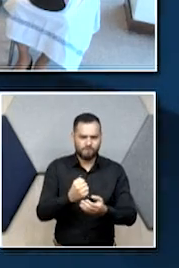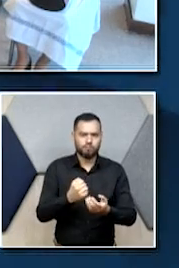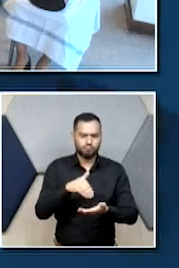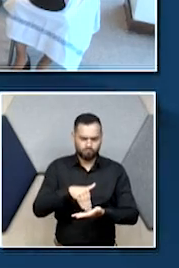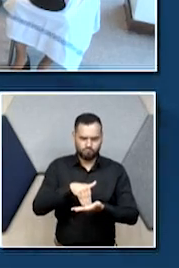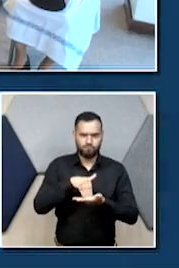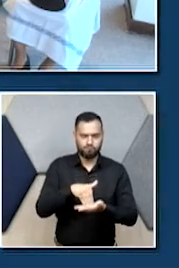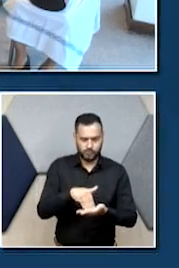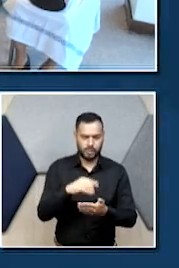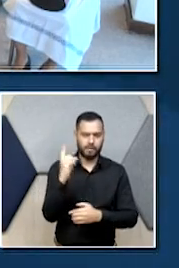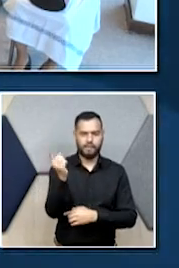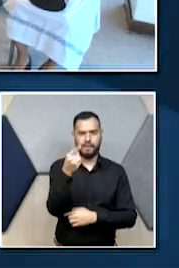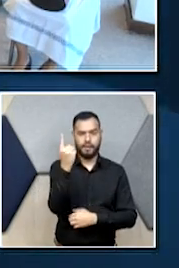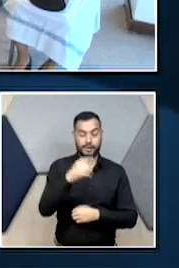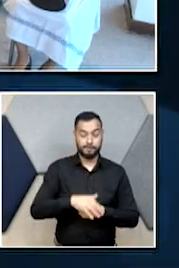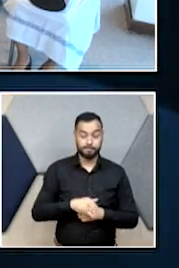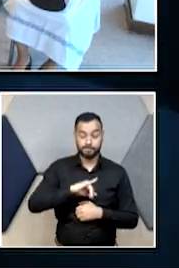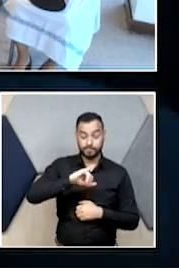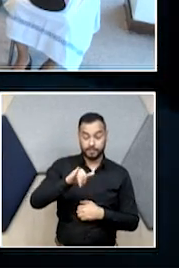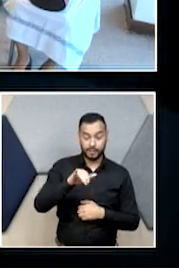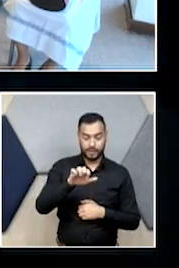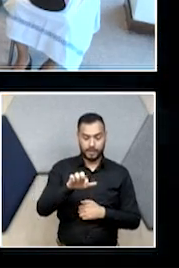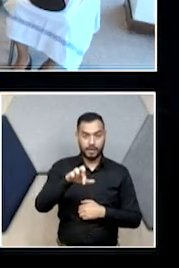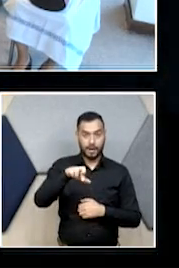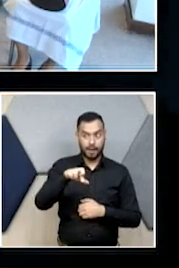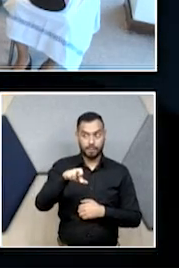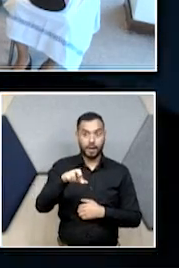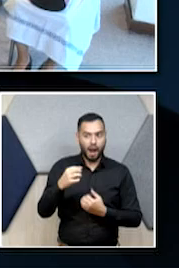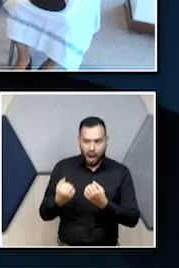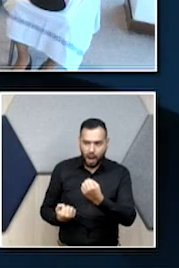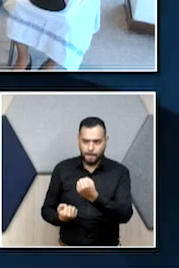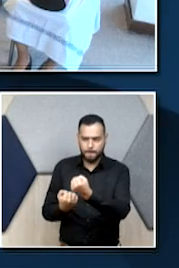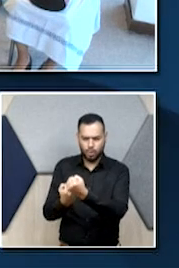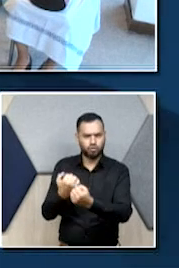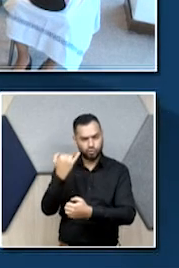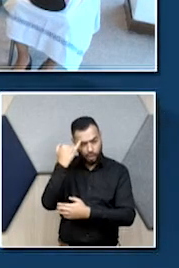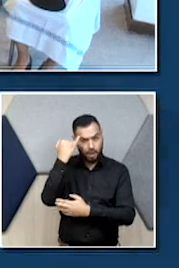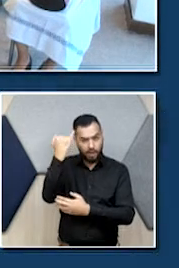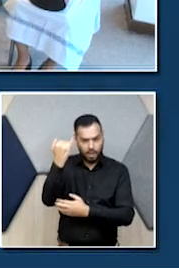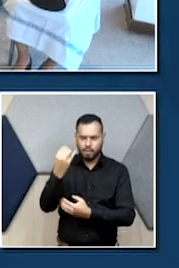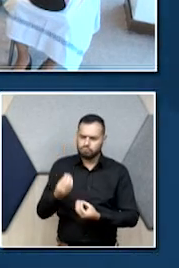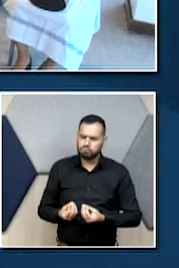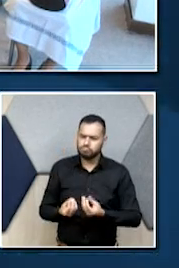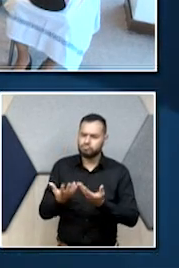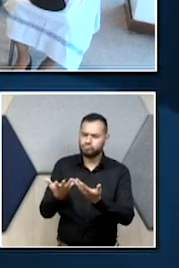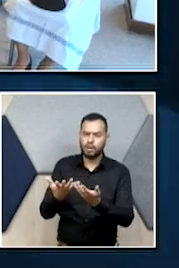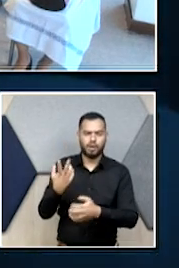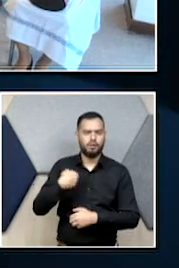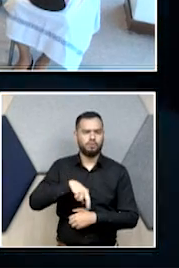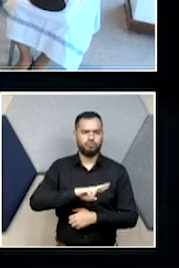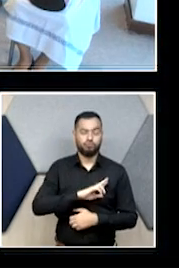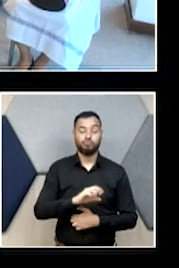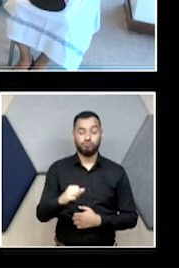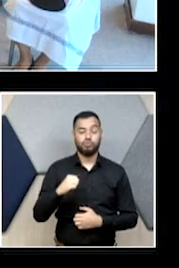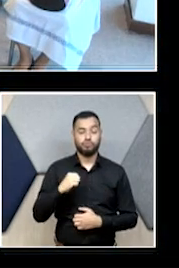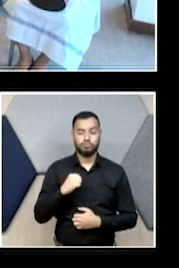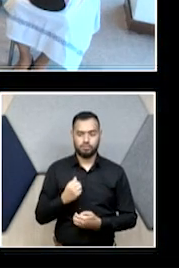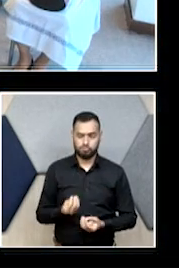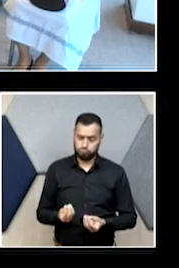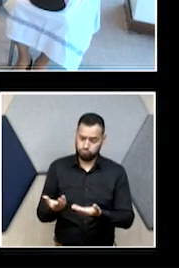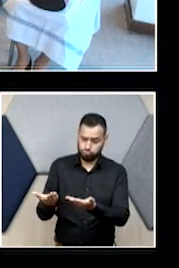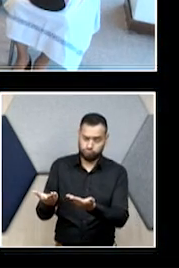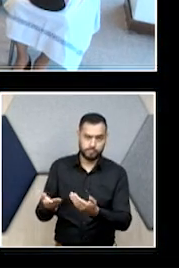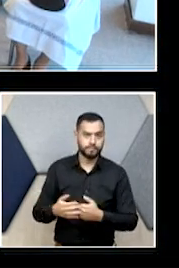apoya esa iniciativa ofreciendo lo que nosotros tenemos. Tenemos